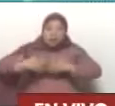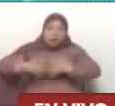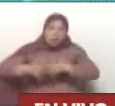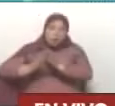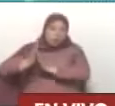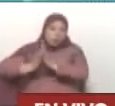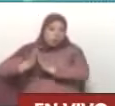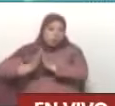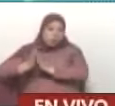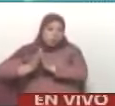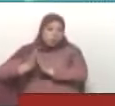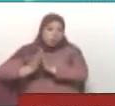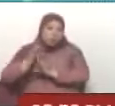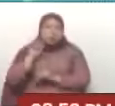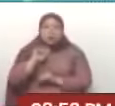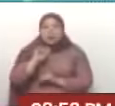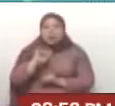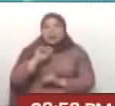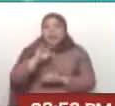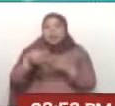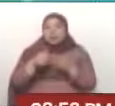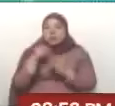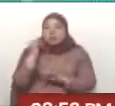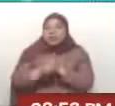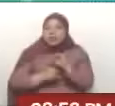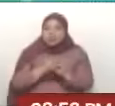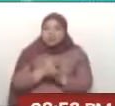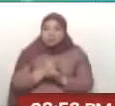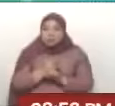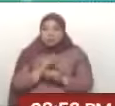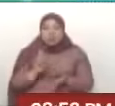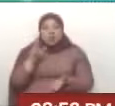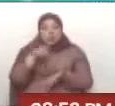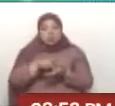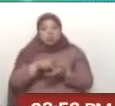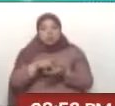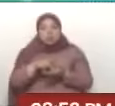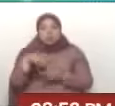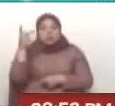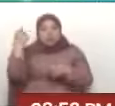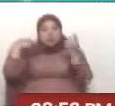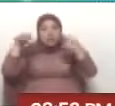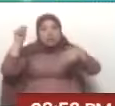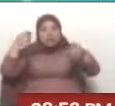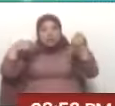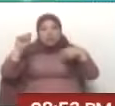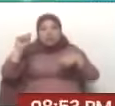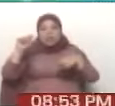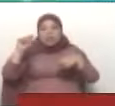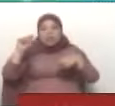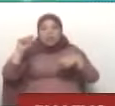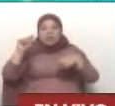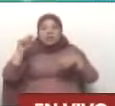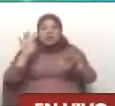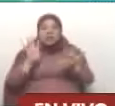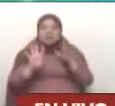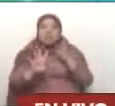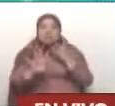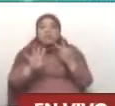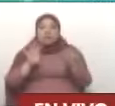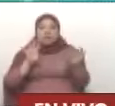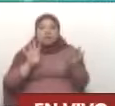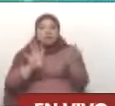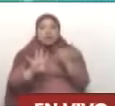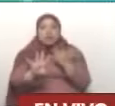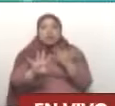nos hemos posicionado como marca a nivel nacional e internacional. Hemos participado en el FIT, en el FITBEN y en el FITUR